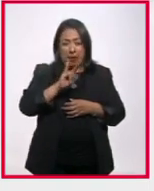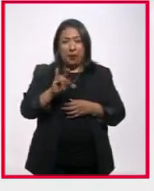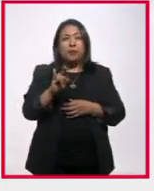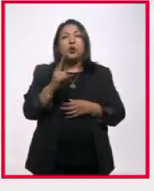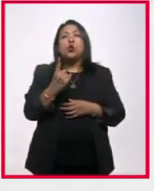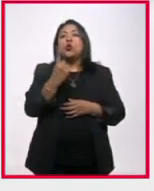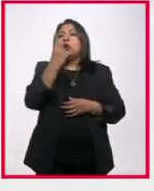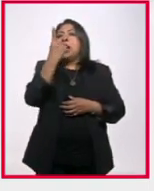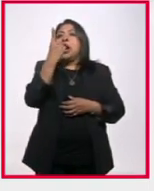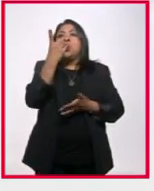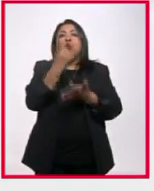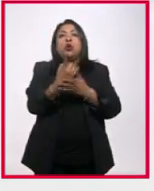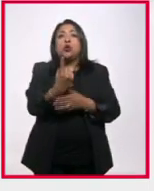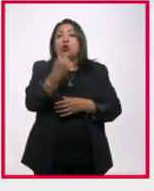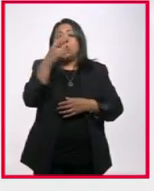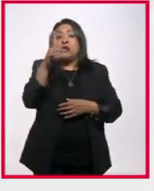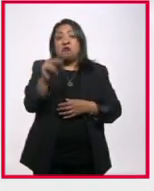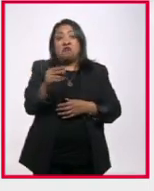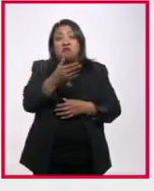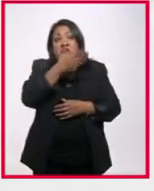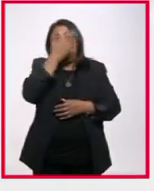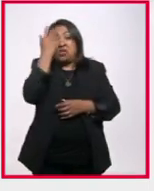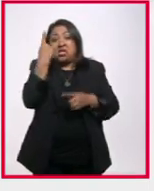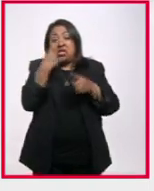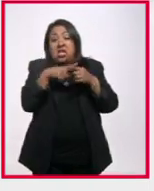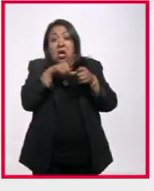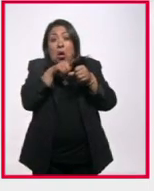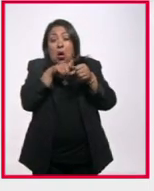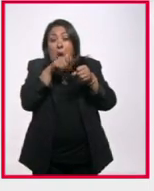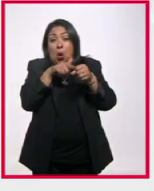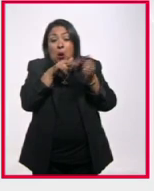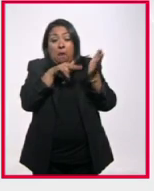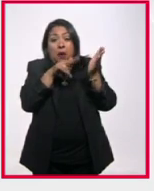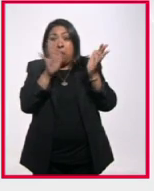de una, no sabemos quién las pintó.